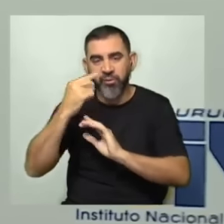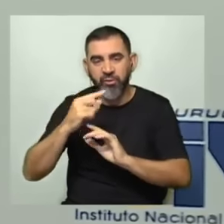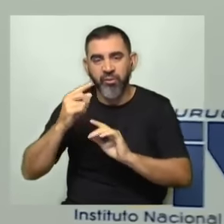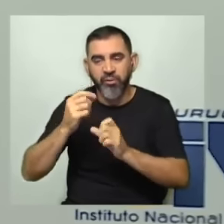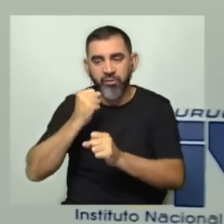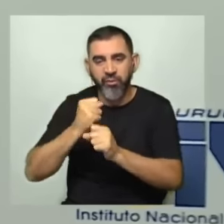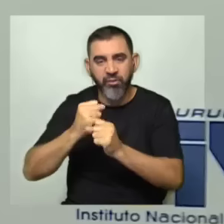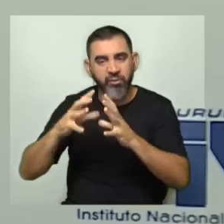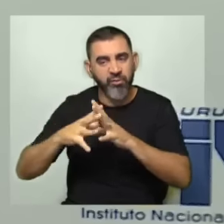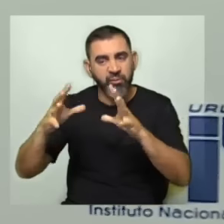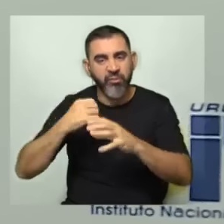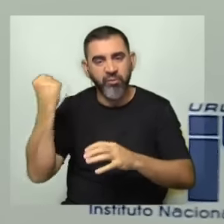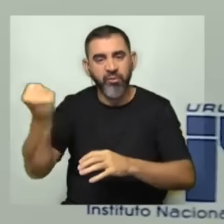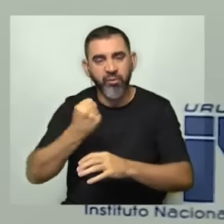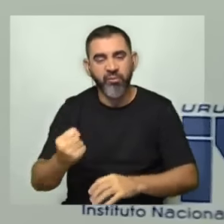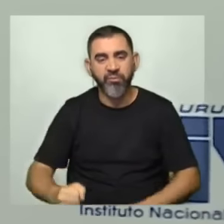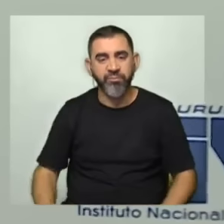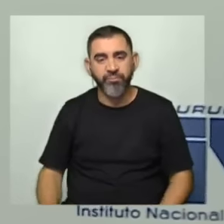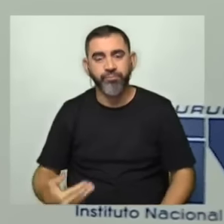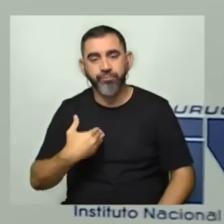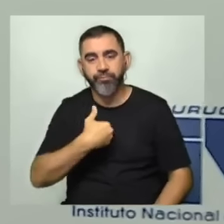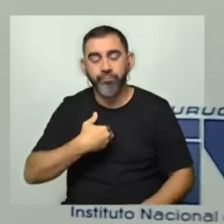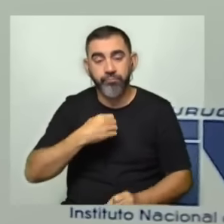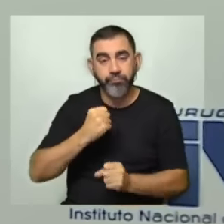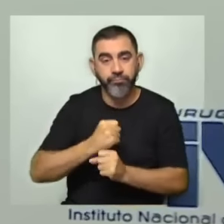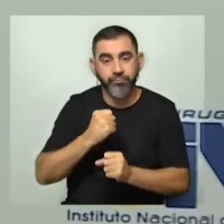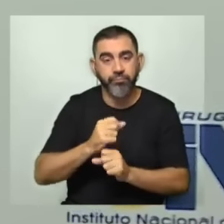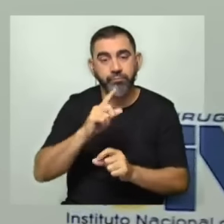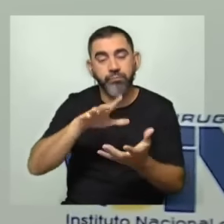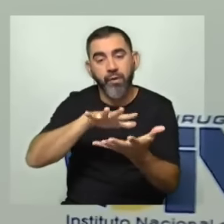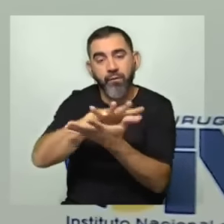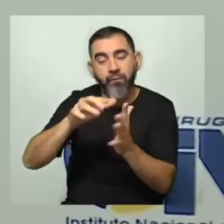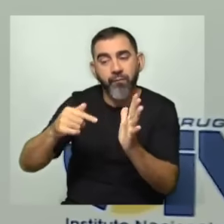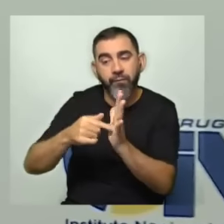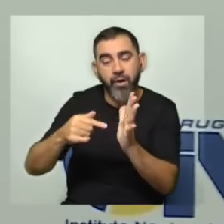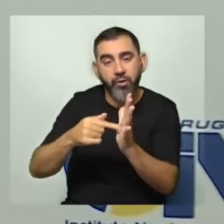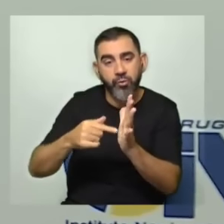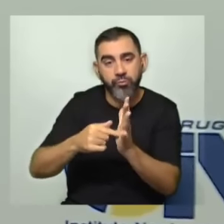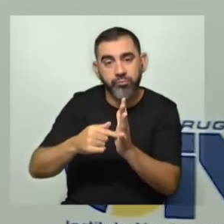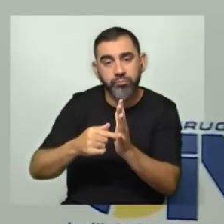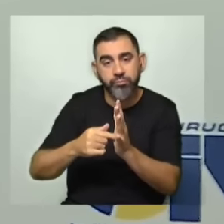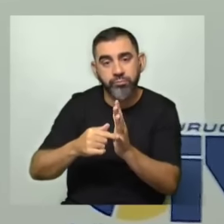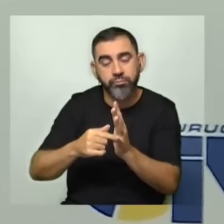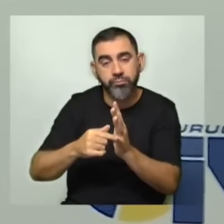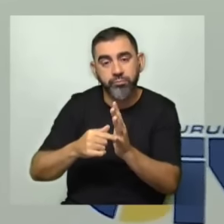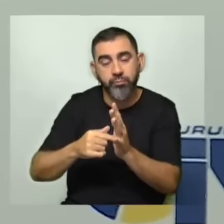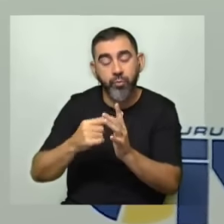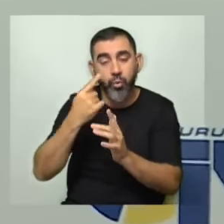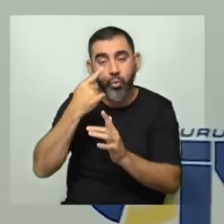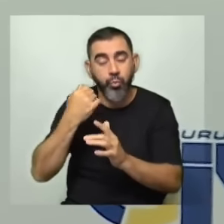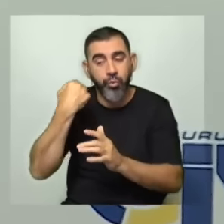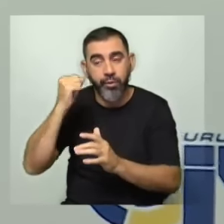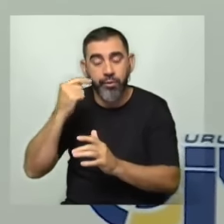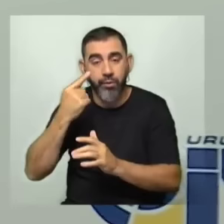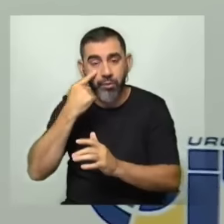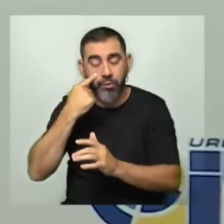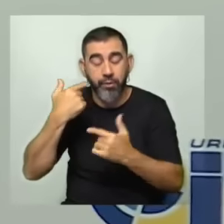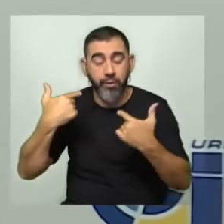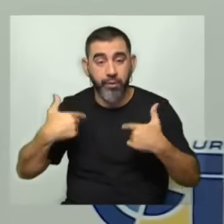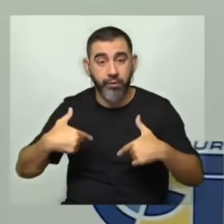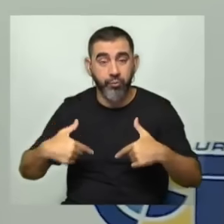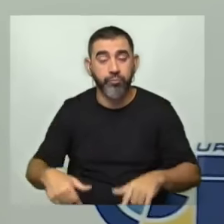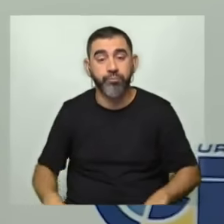operativo grande no la tarea de campo se va a realizar en algún barrio en particular teniendo en cuenta la cifra que ya ha dado a conocer el Ministerio